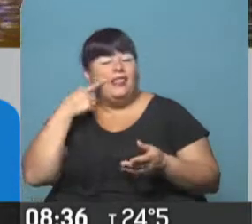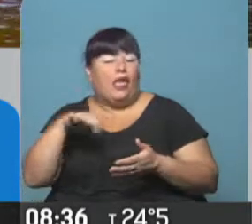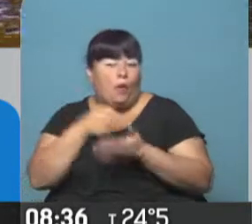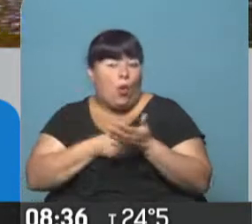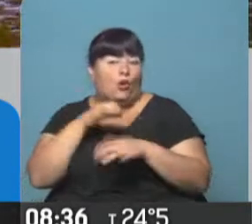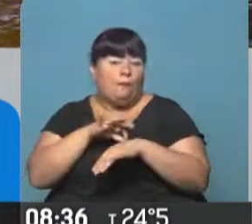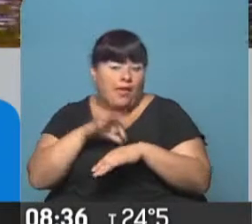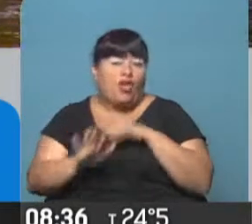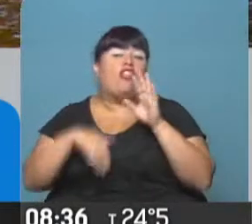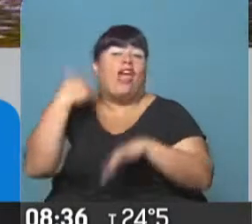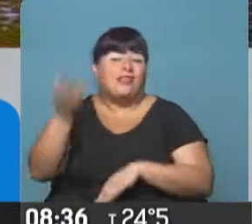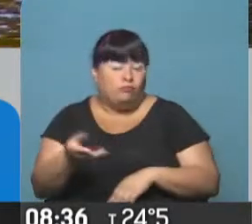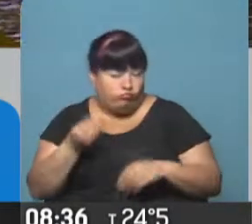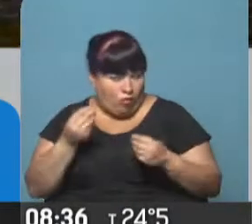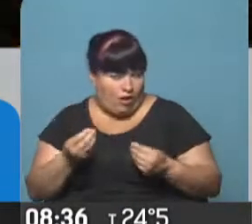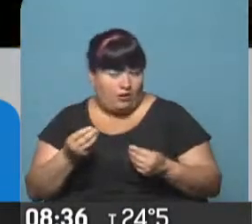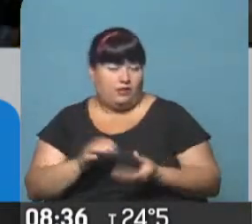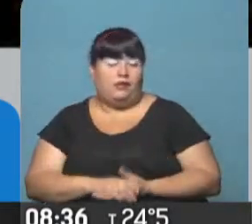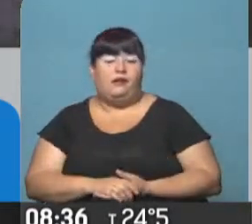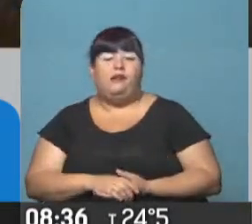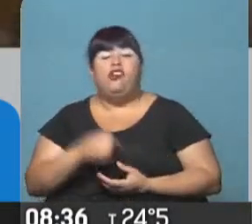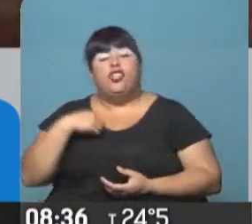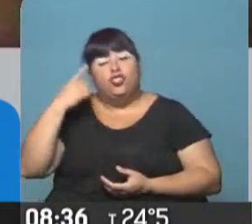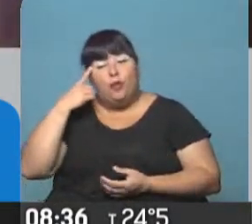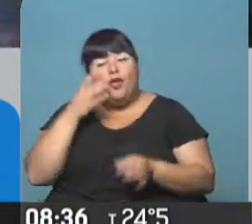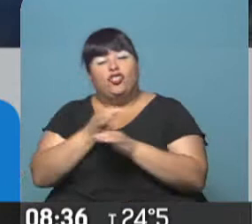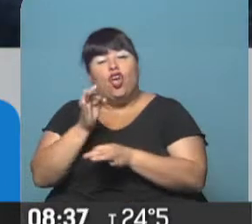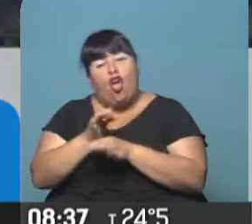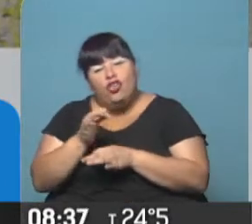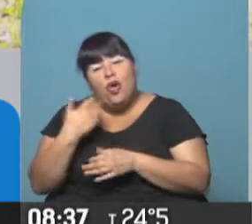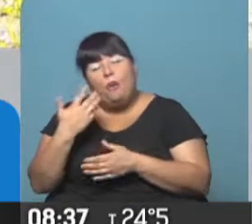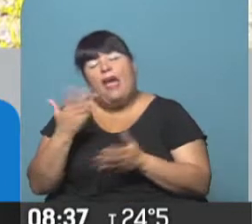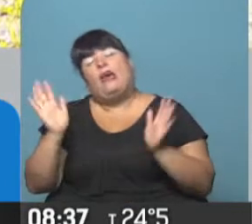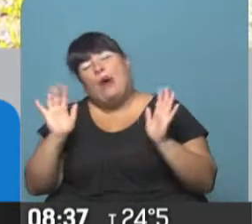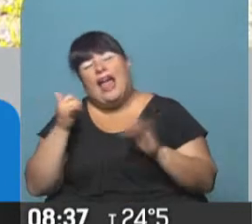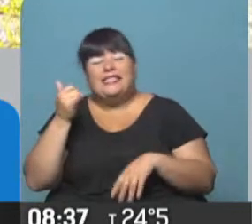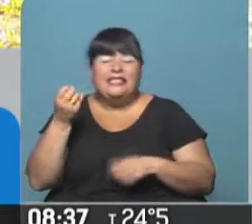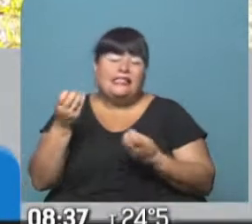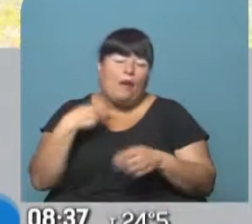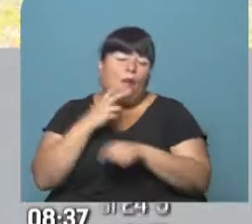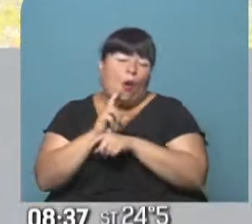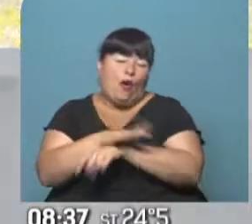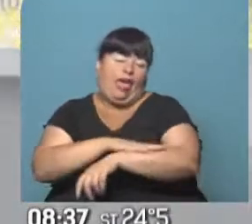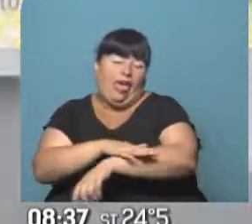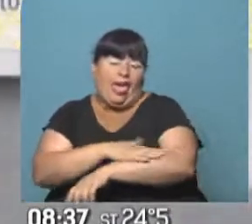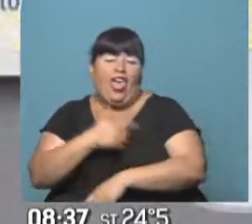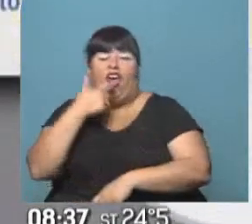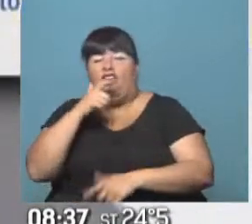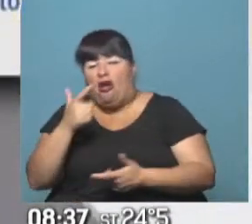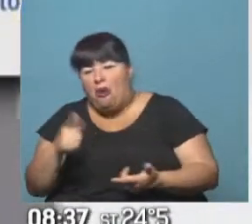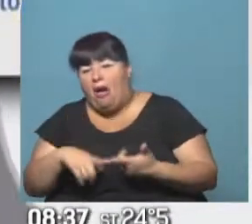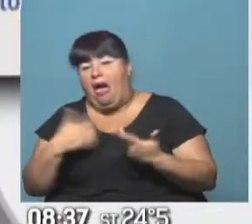los médicos a posteriori, porque yo creo que los consejos uno lo puede leer y dice, bueno, sí, está bien, me protejo, no, me pongo